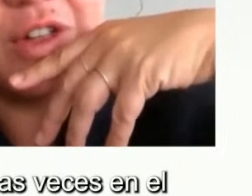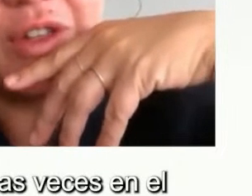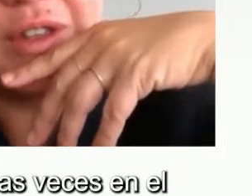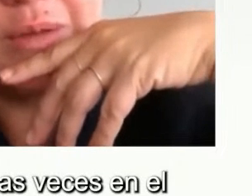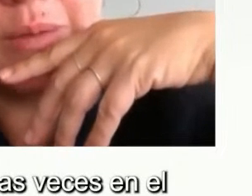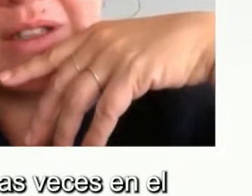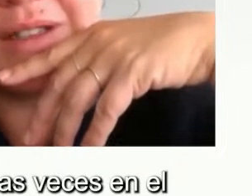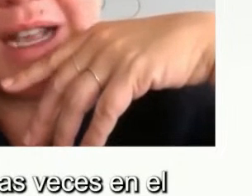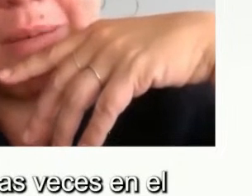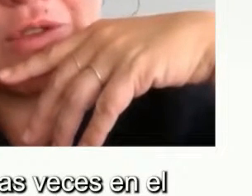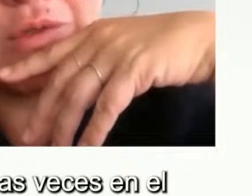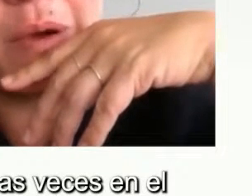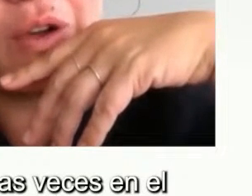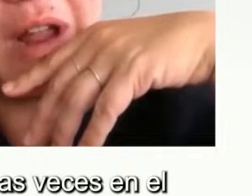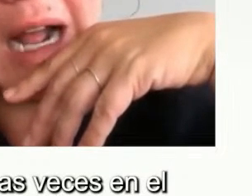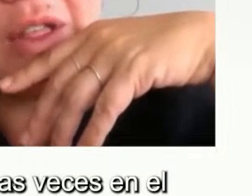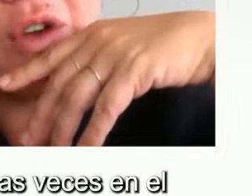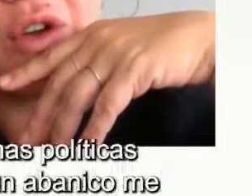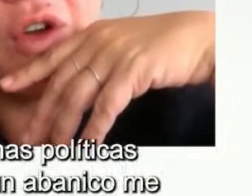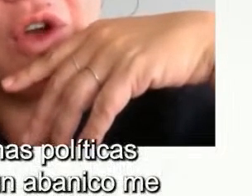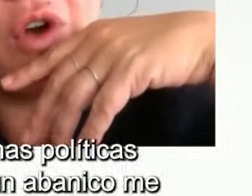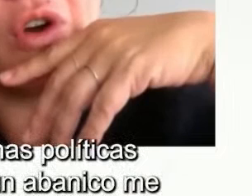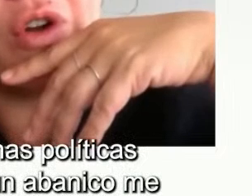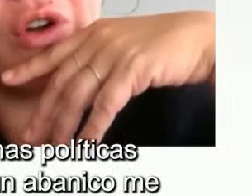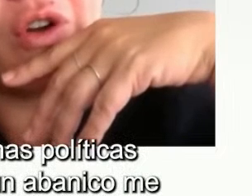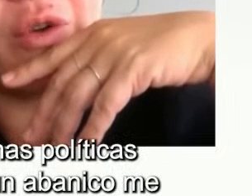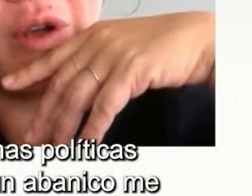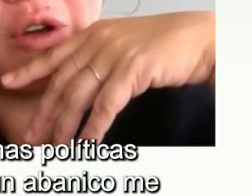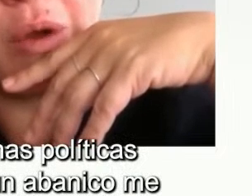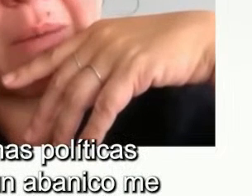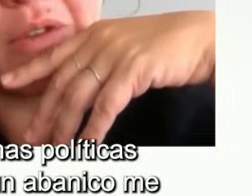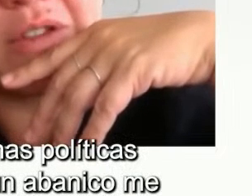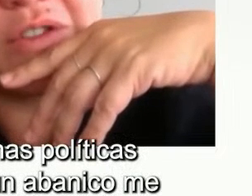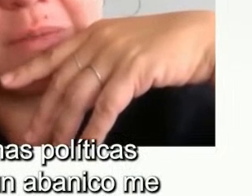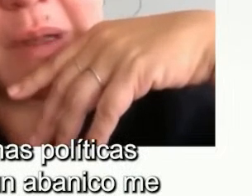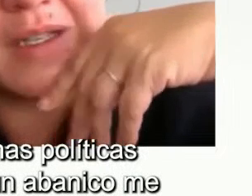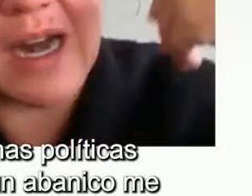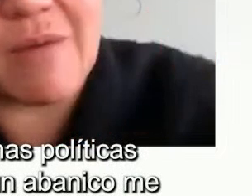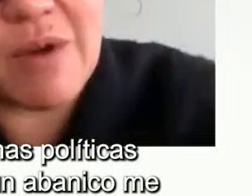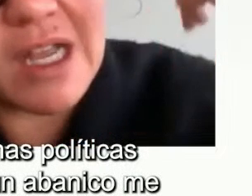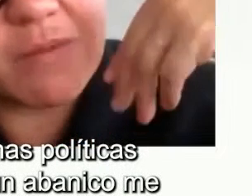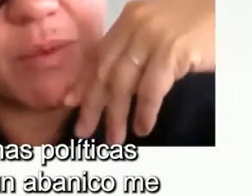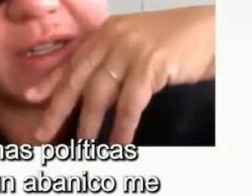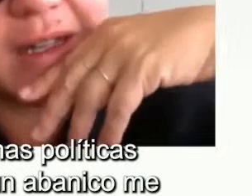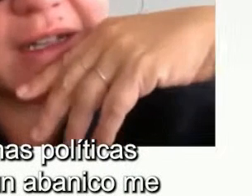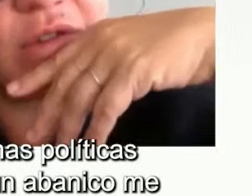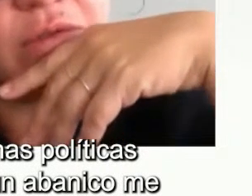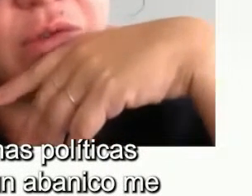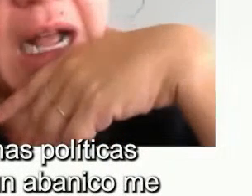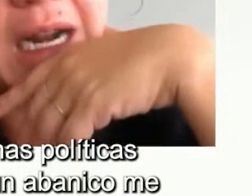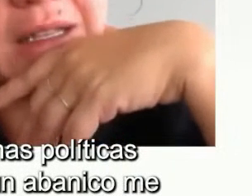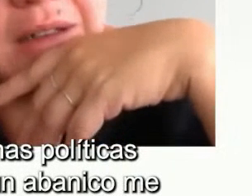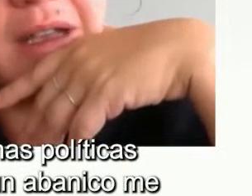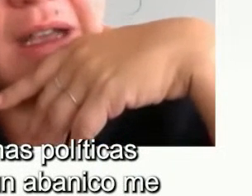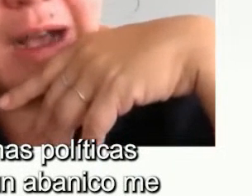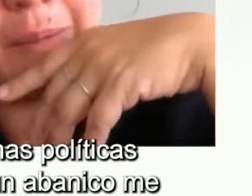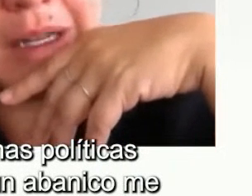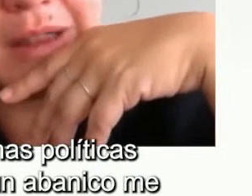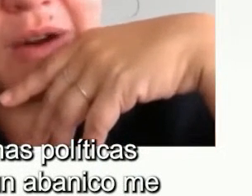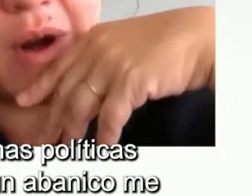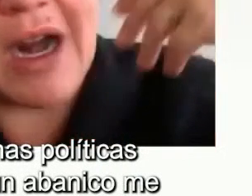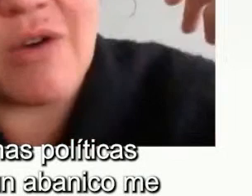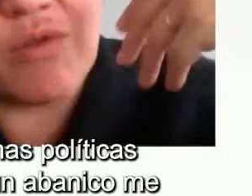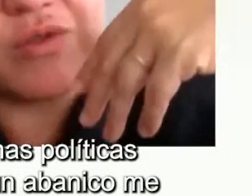trayecto pues dejamos un poco de lado o no incorporamos. Entonces, pensar unas políticas culturales